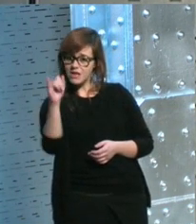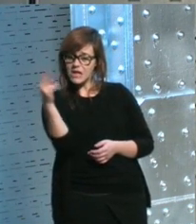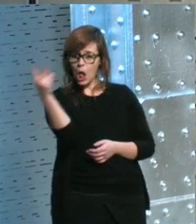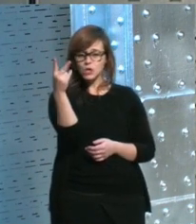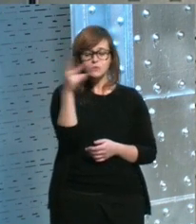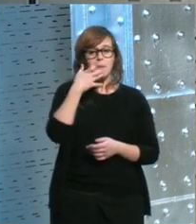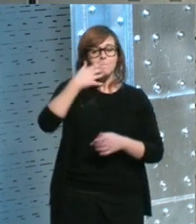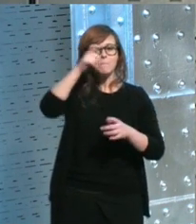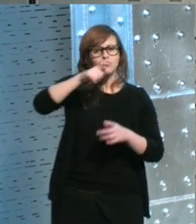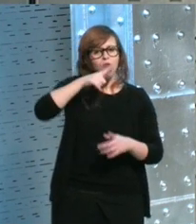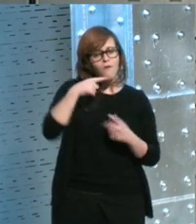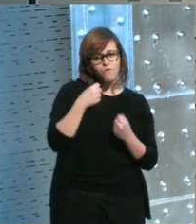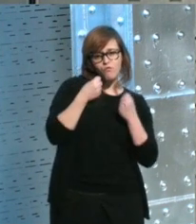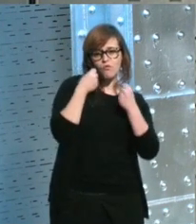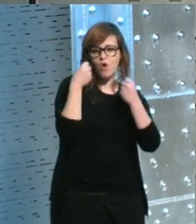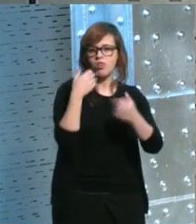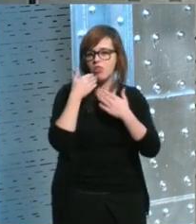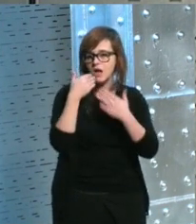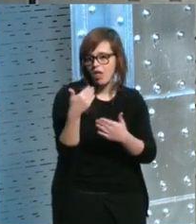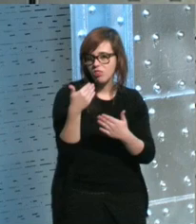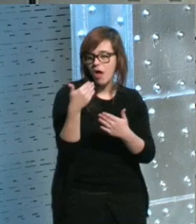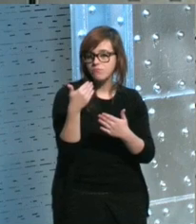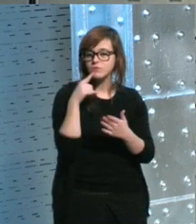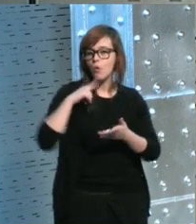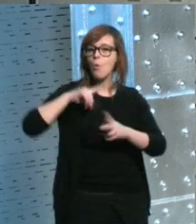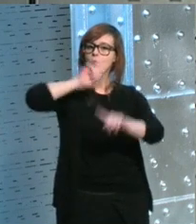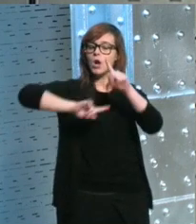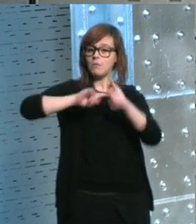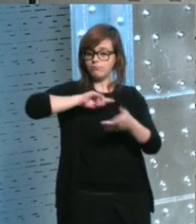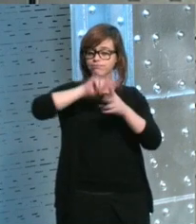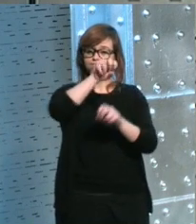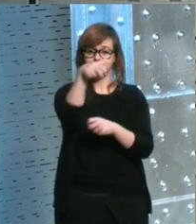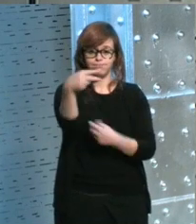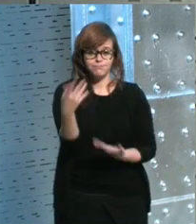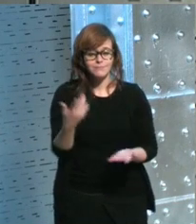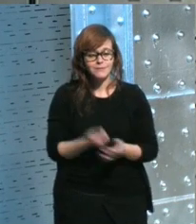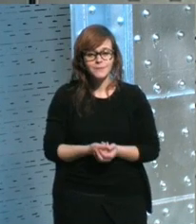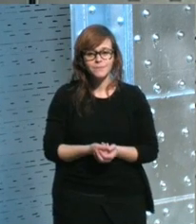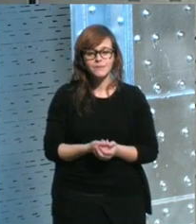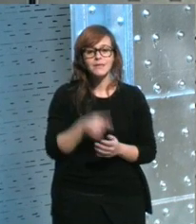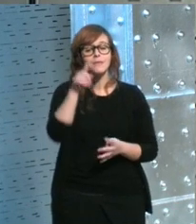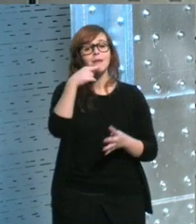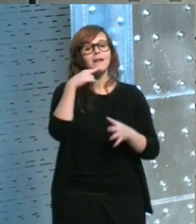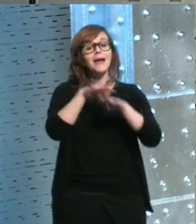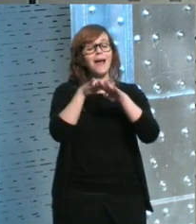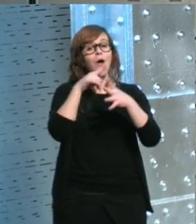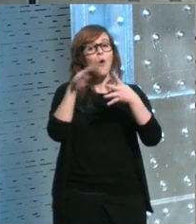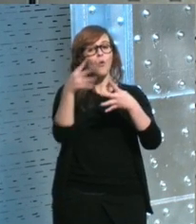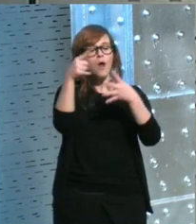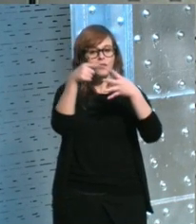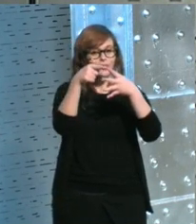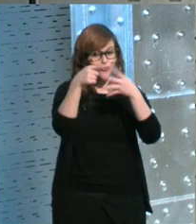resolver un problema, etc. Y descubrí en mis andanzas que tenía que agregar una cuarta categoría, son